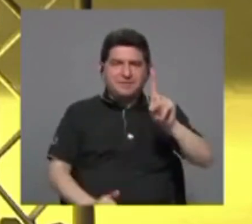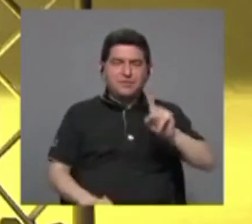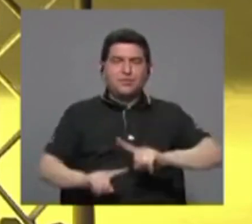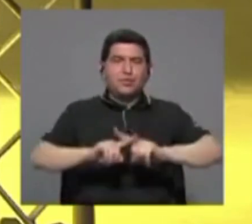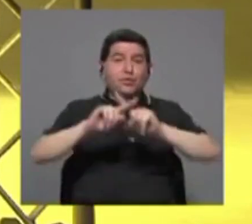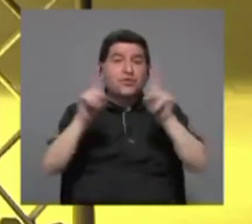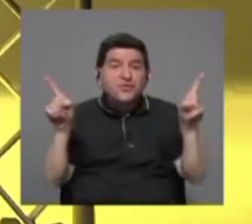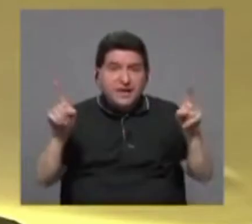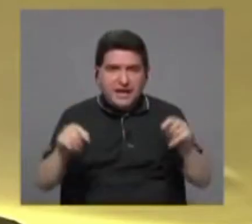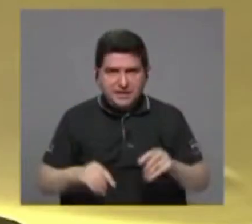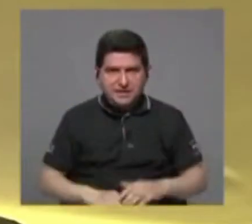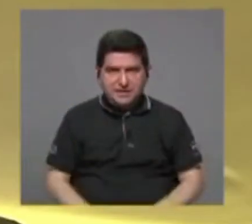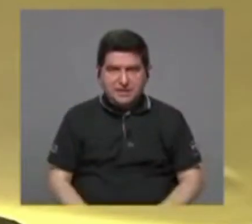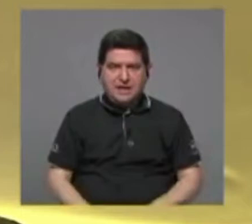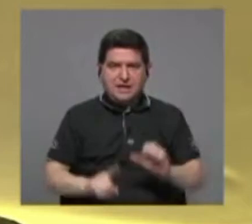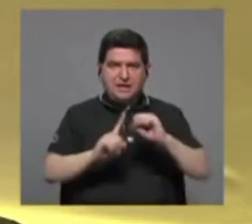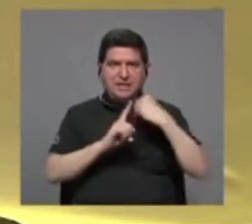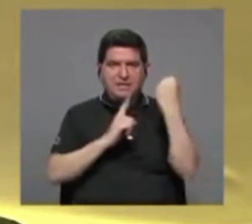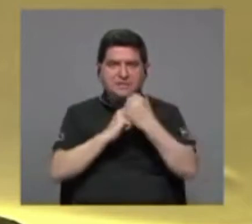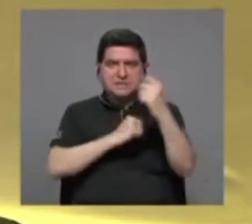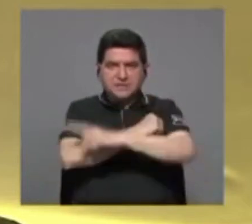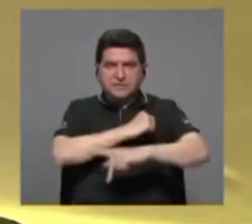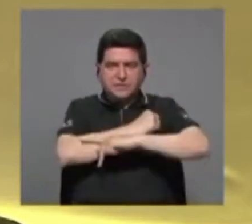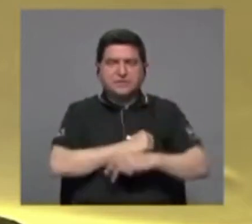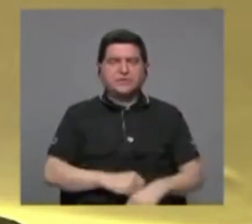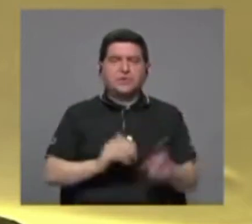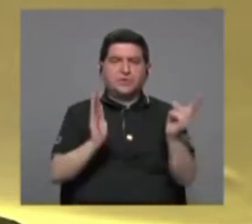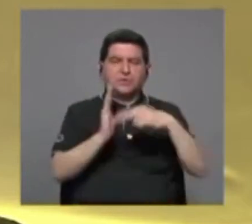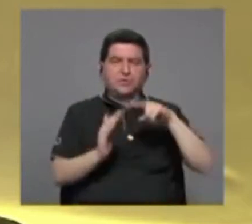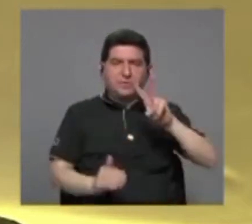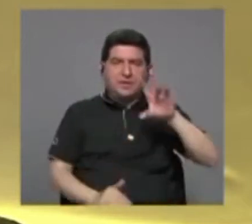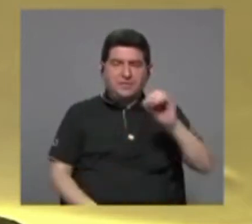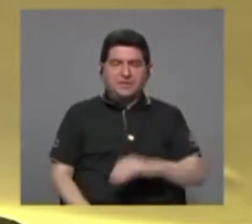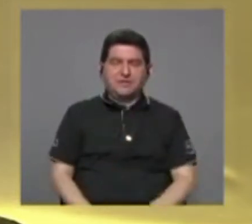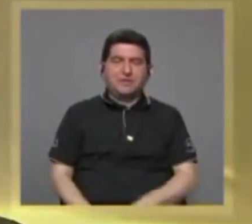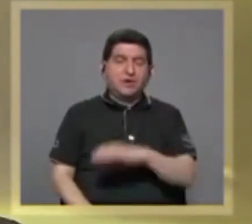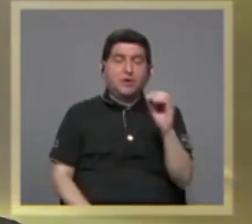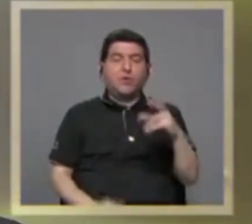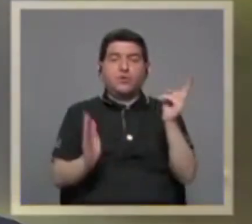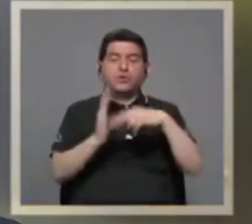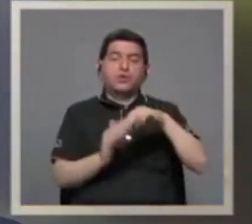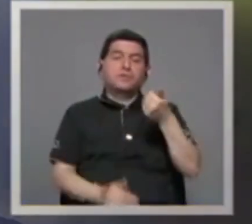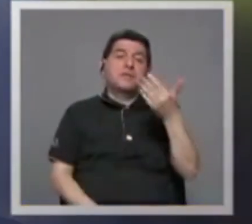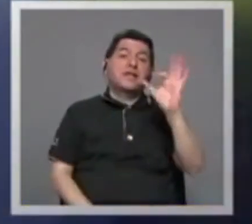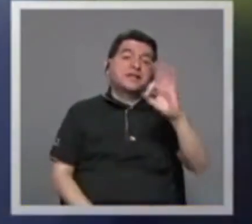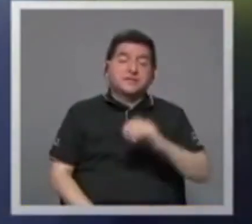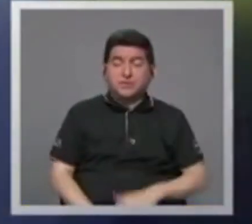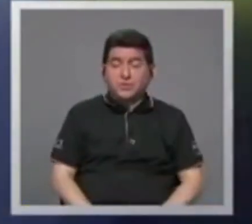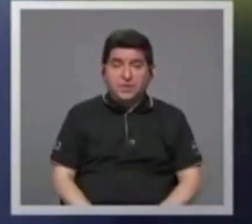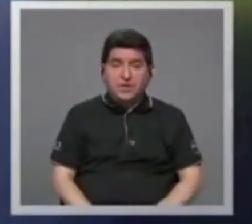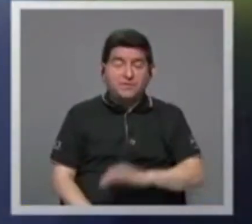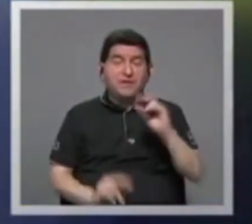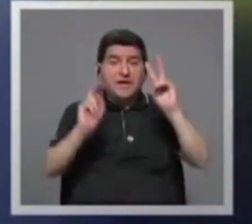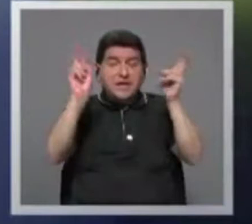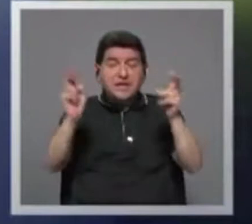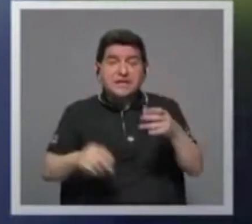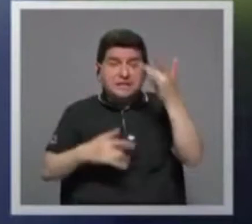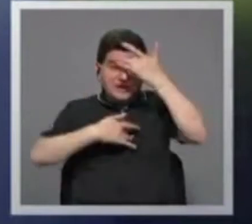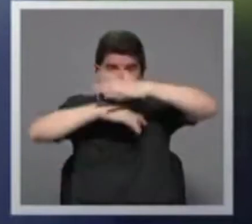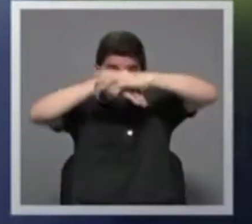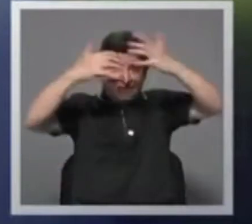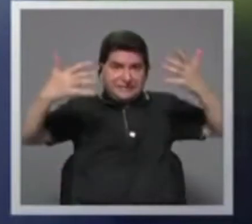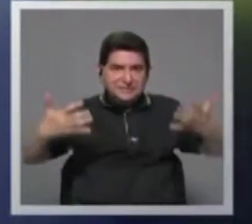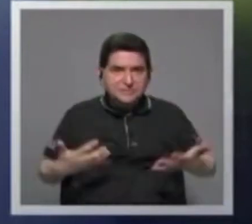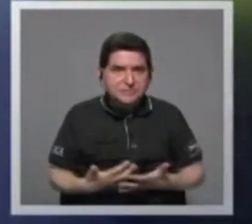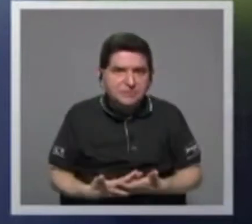del Estado de la Nación 2020 o si quiere 2019? Y claro, el tema de la pandemia